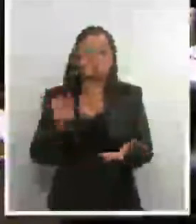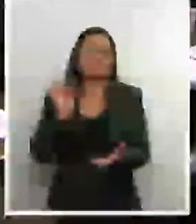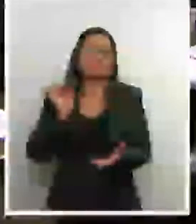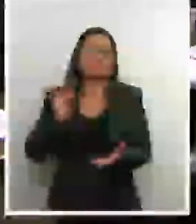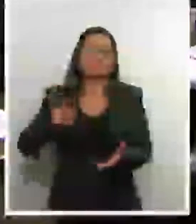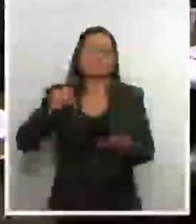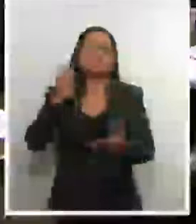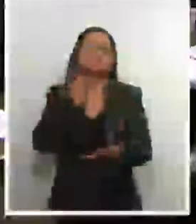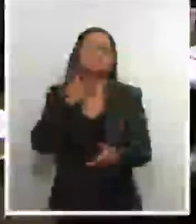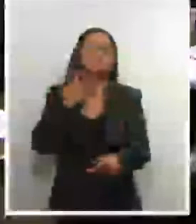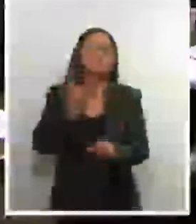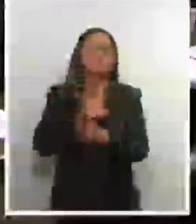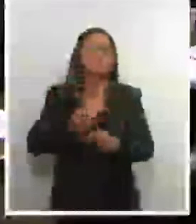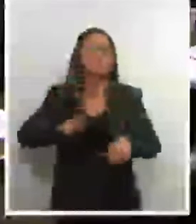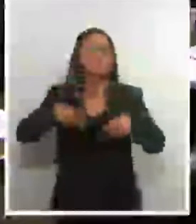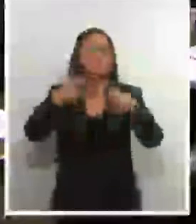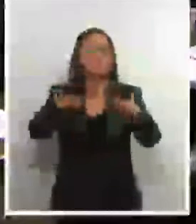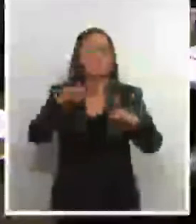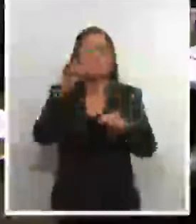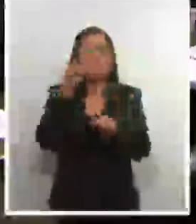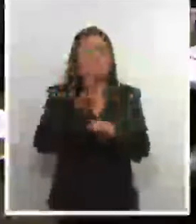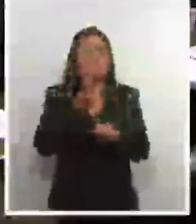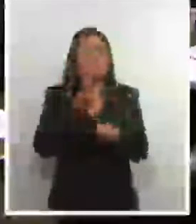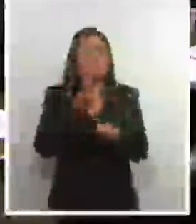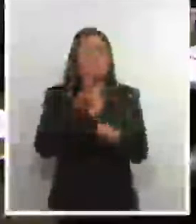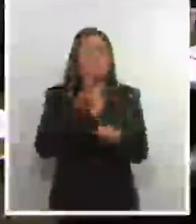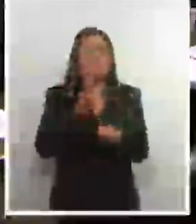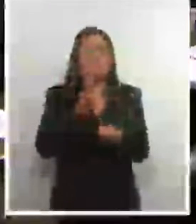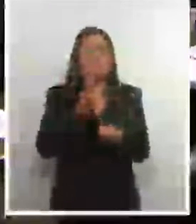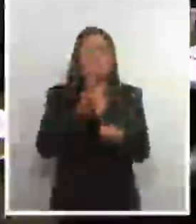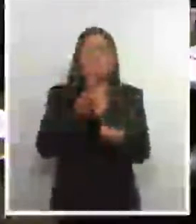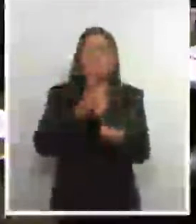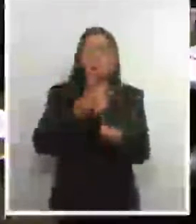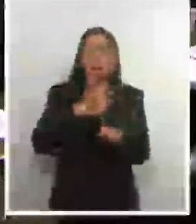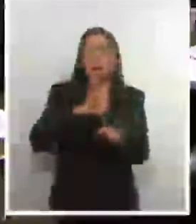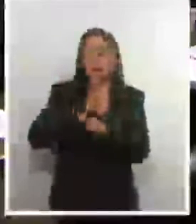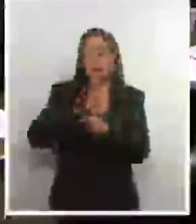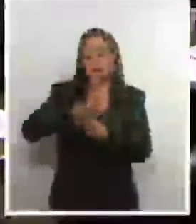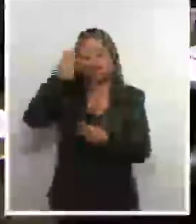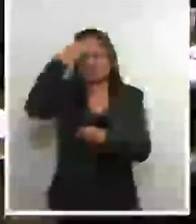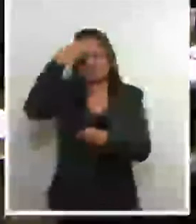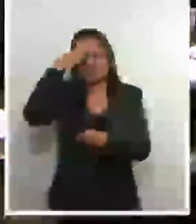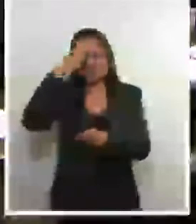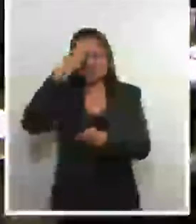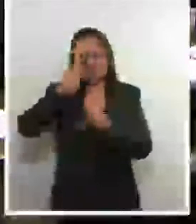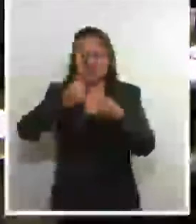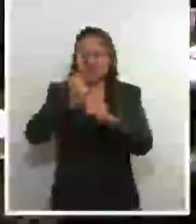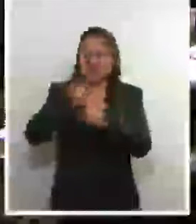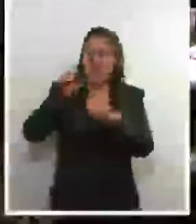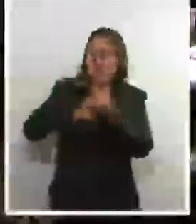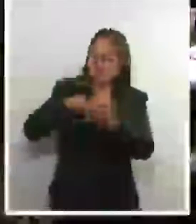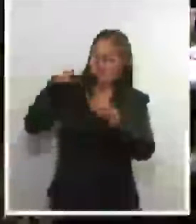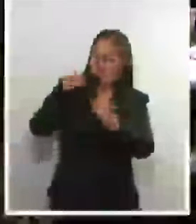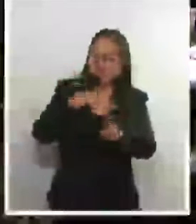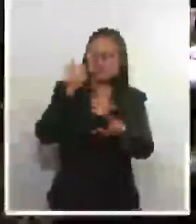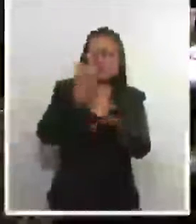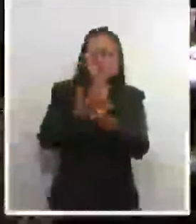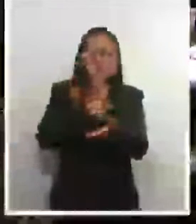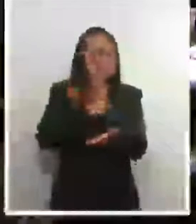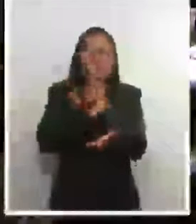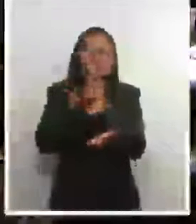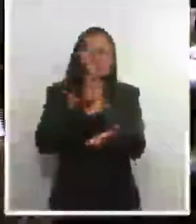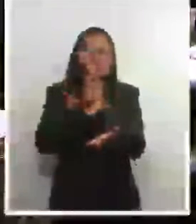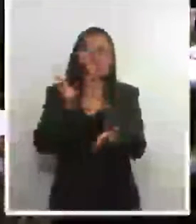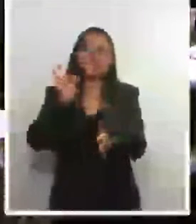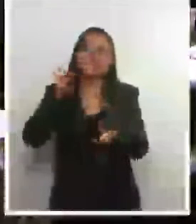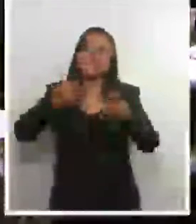la procuraduría, el cargo de procurador, han tenido en este caso una carrera dentro de la misma. Pueden haber